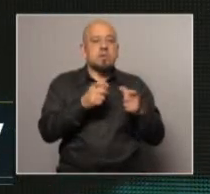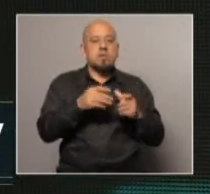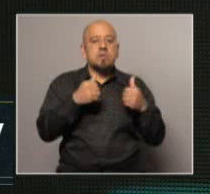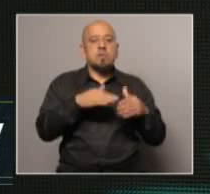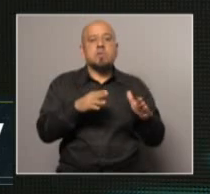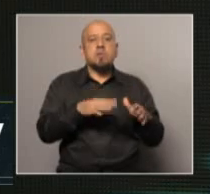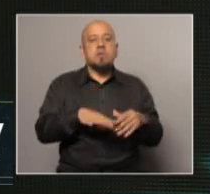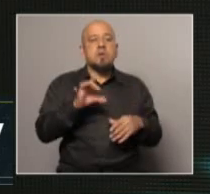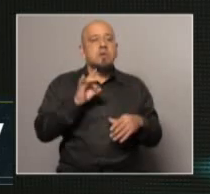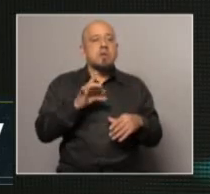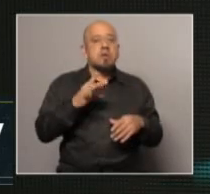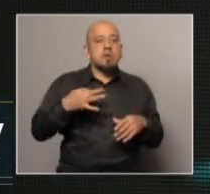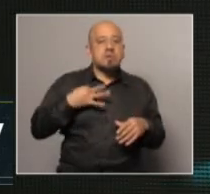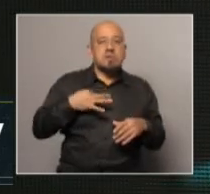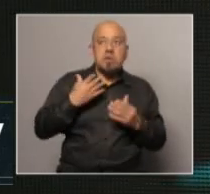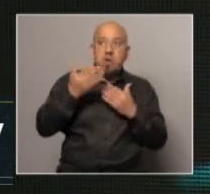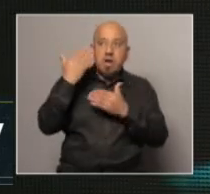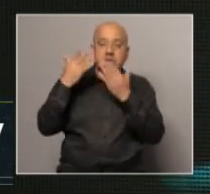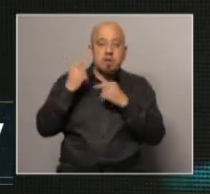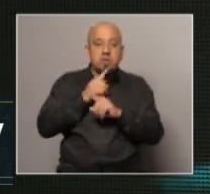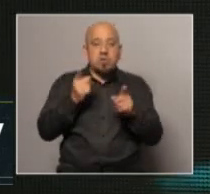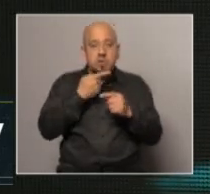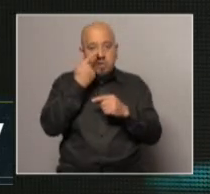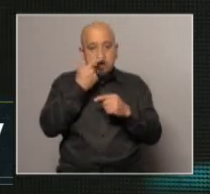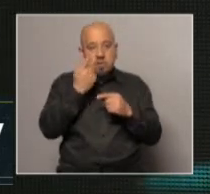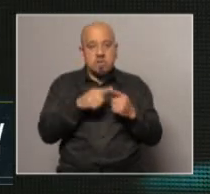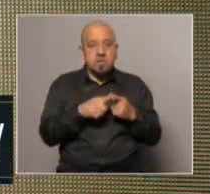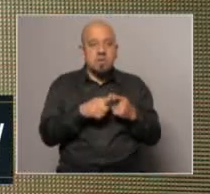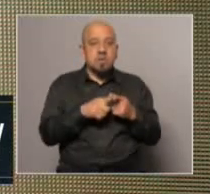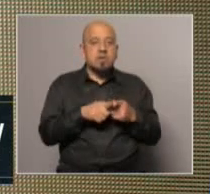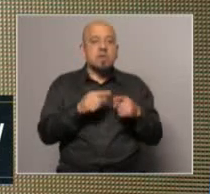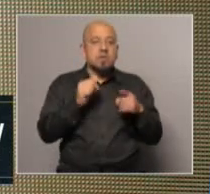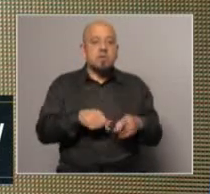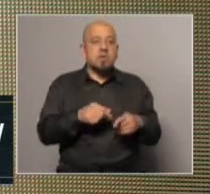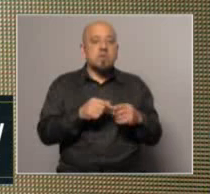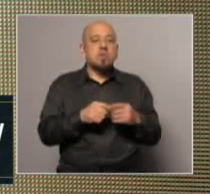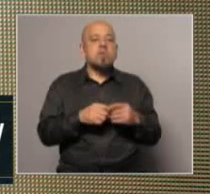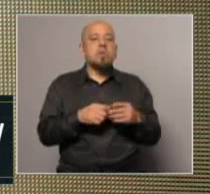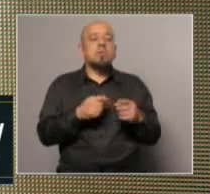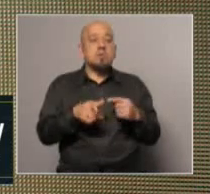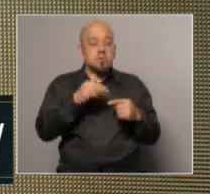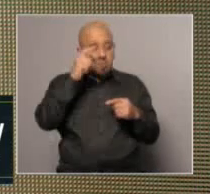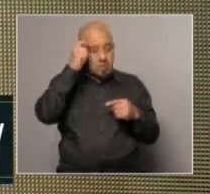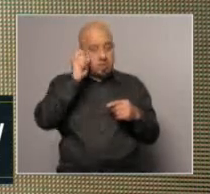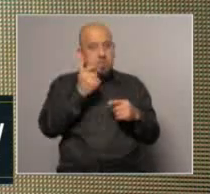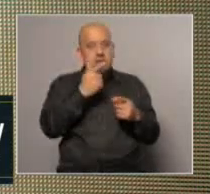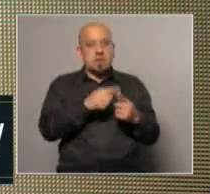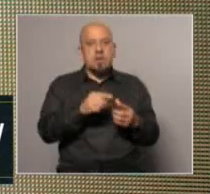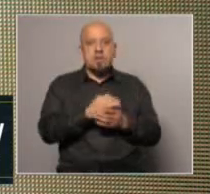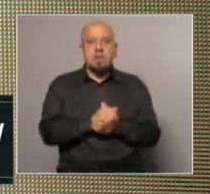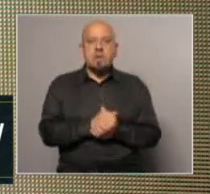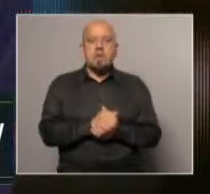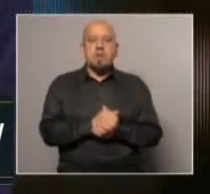de repente 15 años no le interesaba o veía esto de una manera y hoy lo está empezando a ver de otra. Más aceptación, ¿no? O